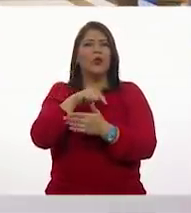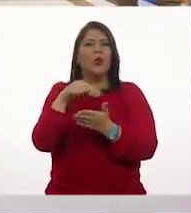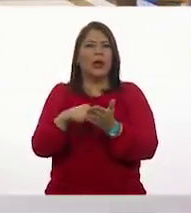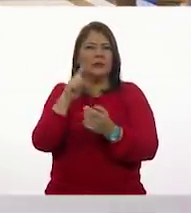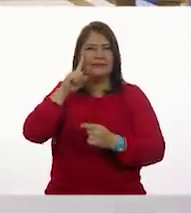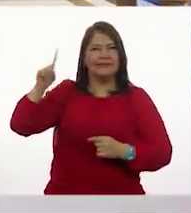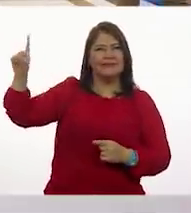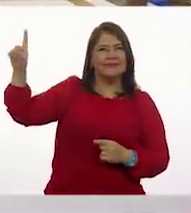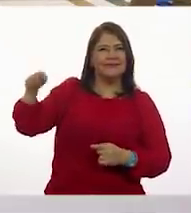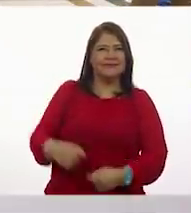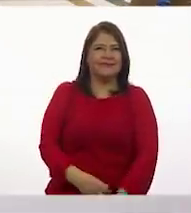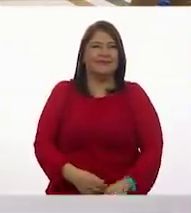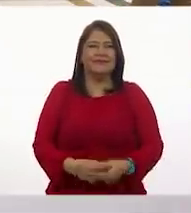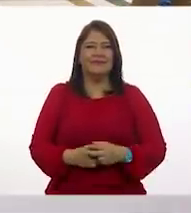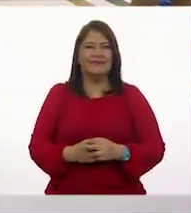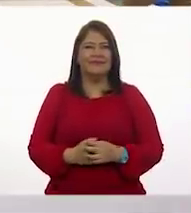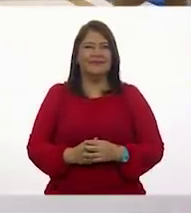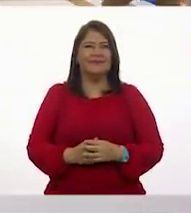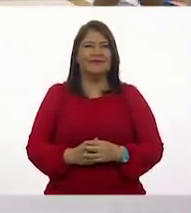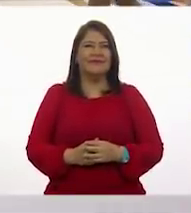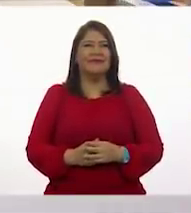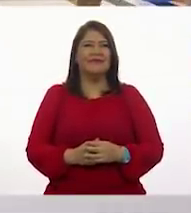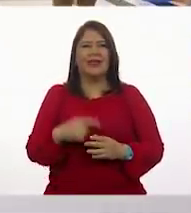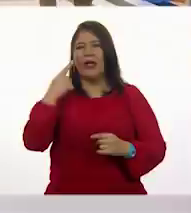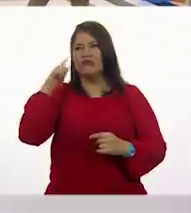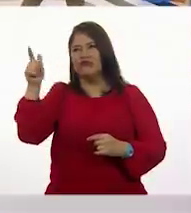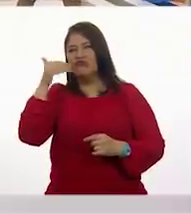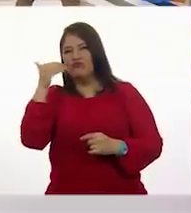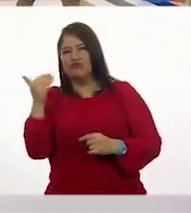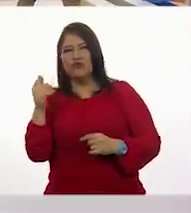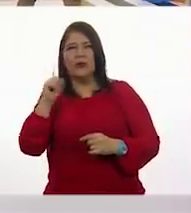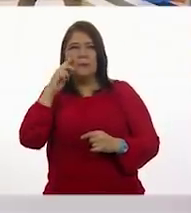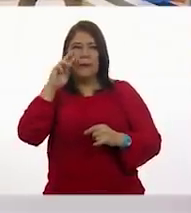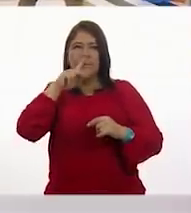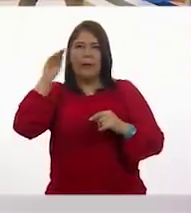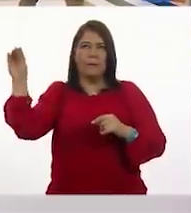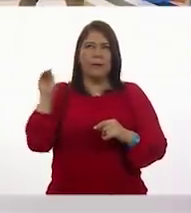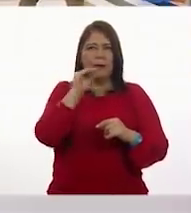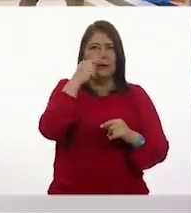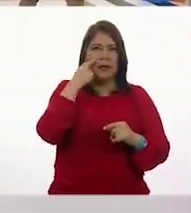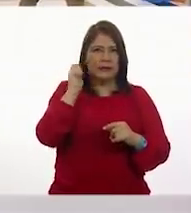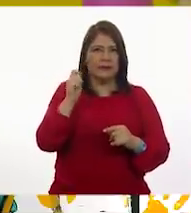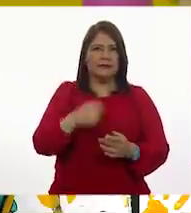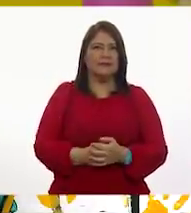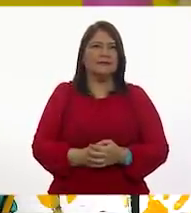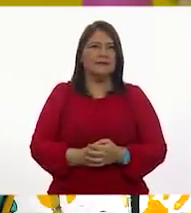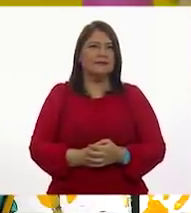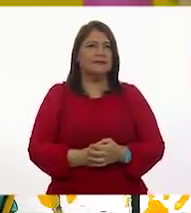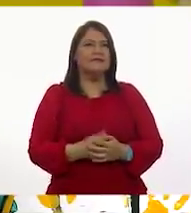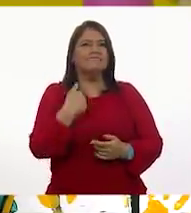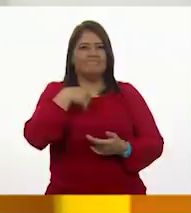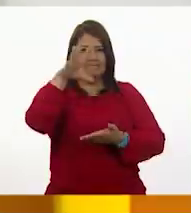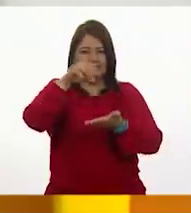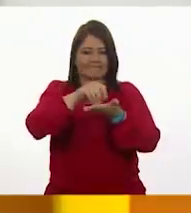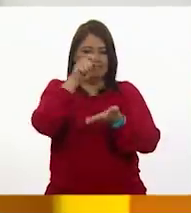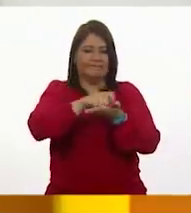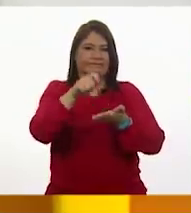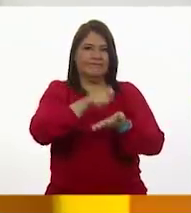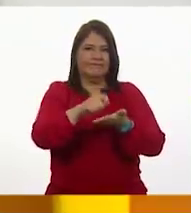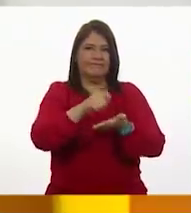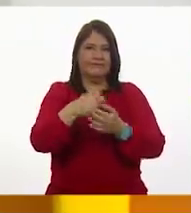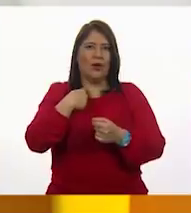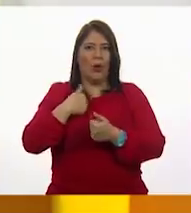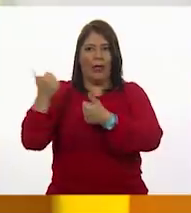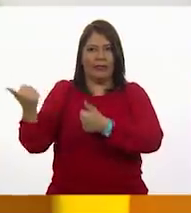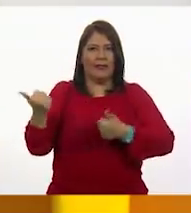otro? Ah, pues aquí está chueco, ¿verdad? Sí. Entonces, por aquí. Ahí está perfecto. Y voy a tomar nota. Voy por mi